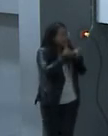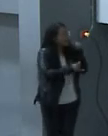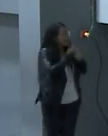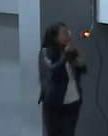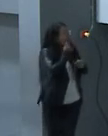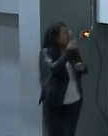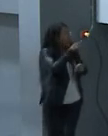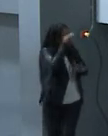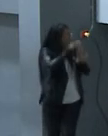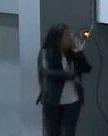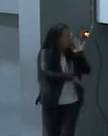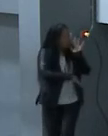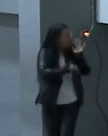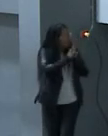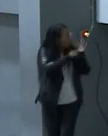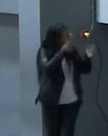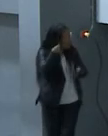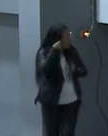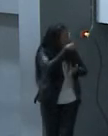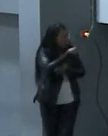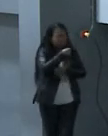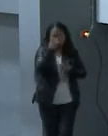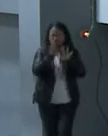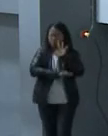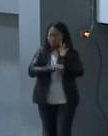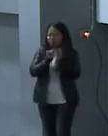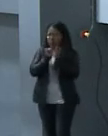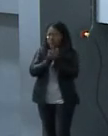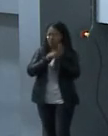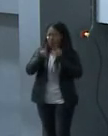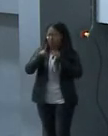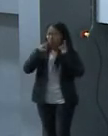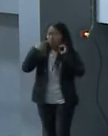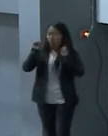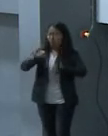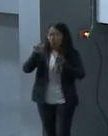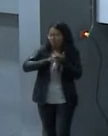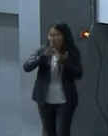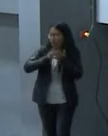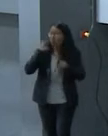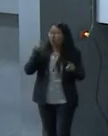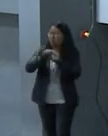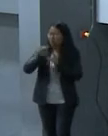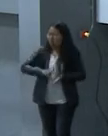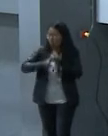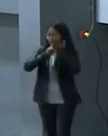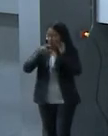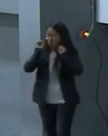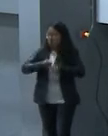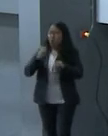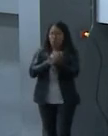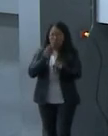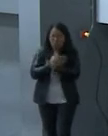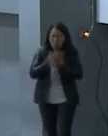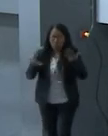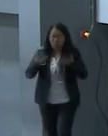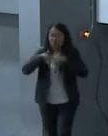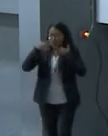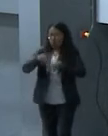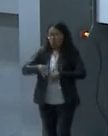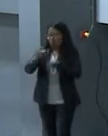por debajo de ese ingreso adicional, con el cual esperamos que se intente subsanar problemas de formalización